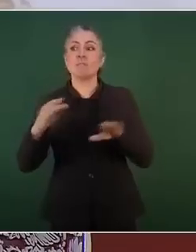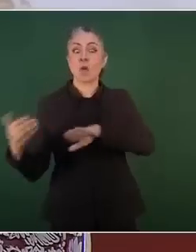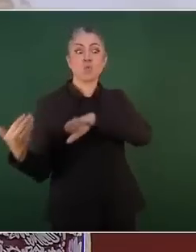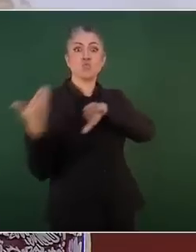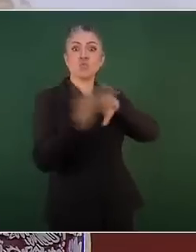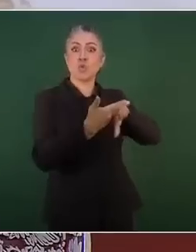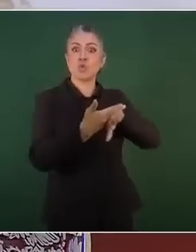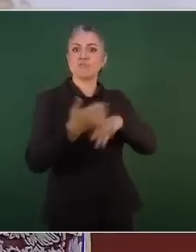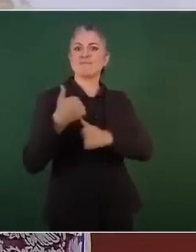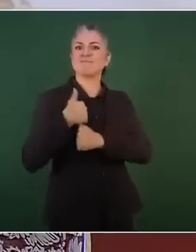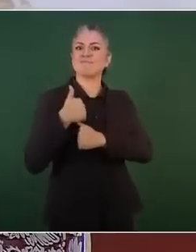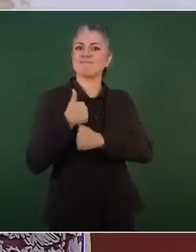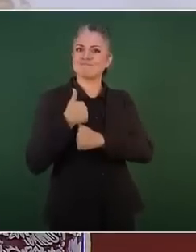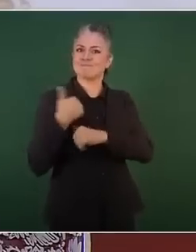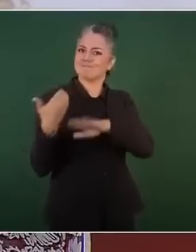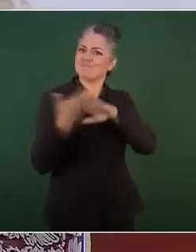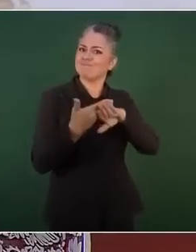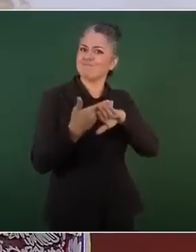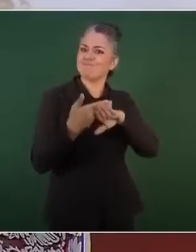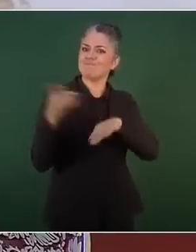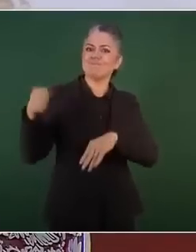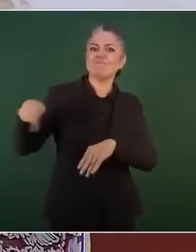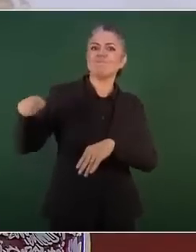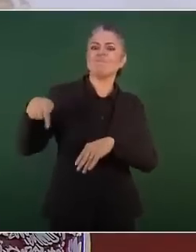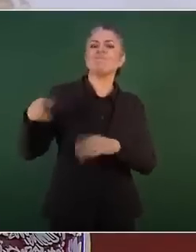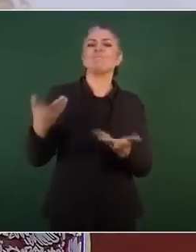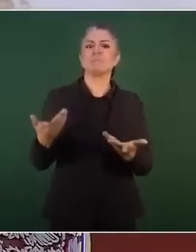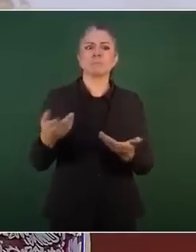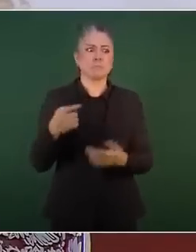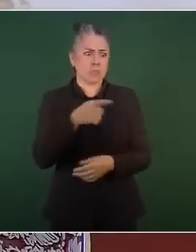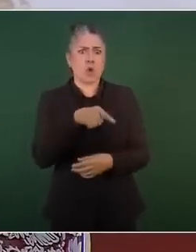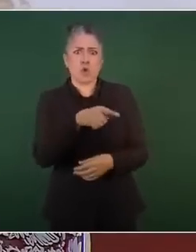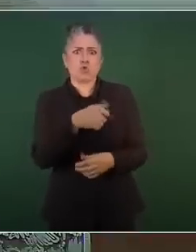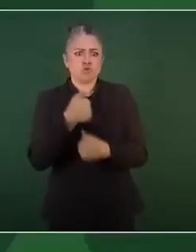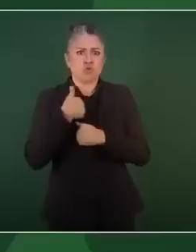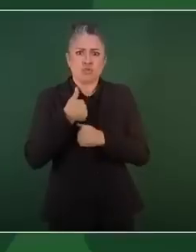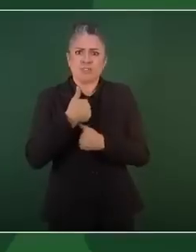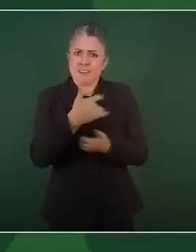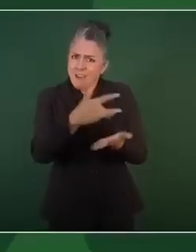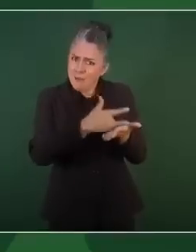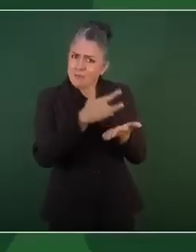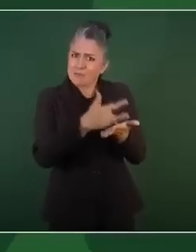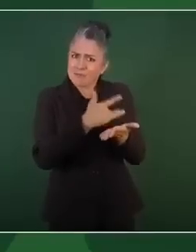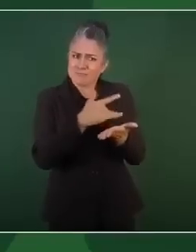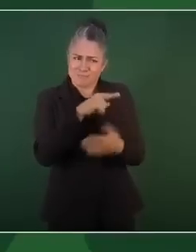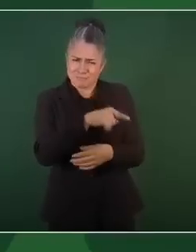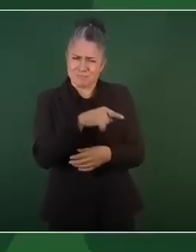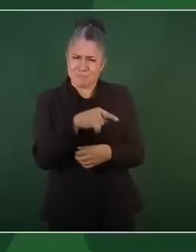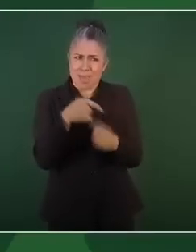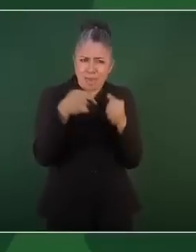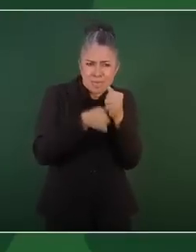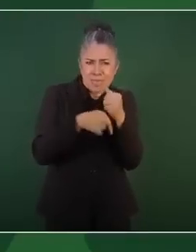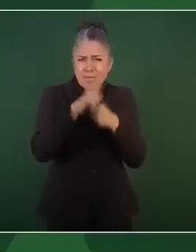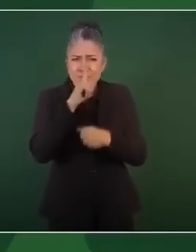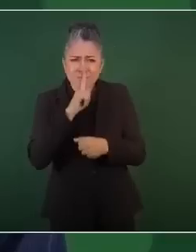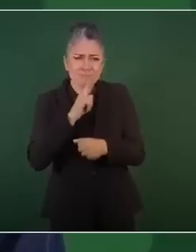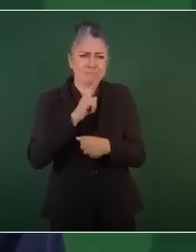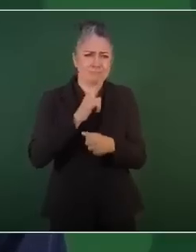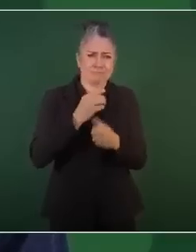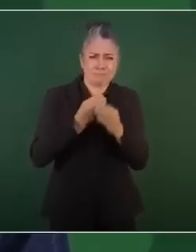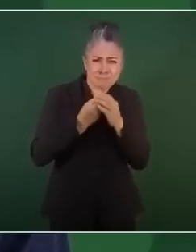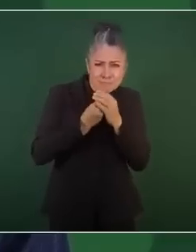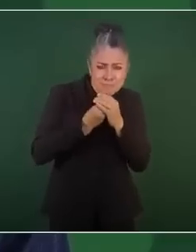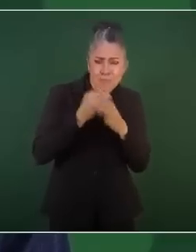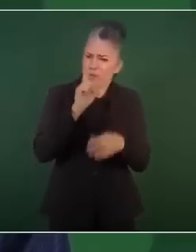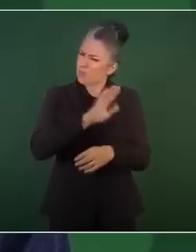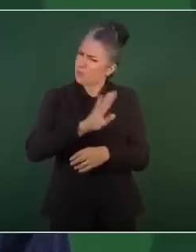Armadas, que están cooperando, que nos están ayudando, no están ocultando información en